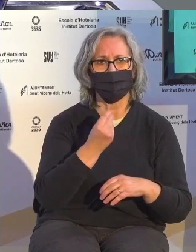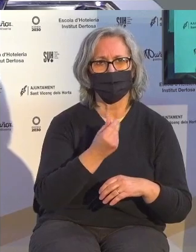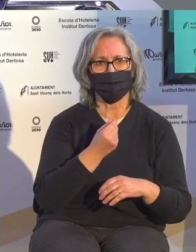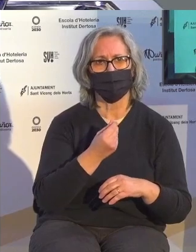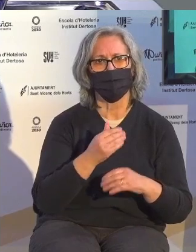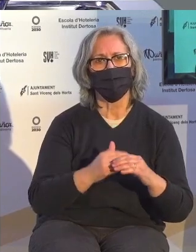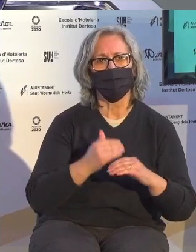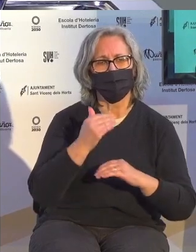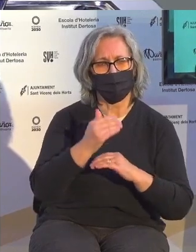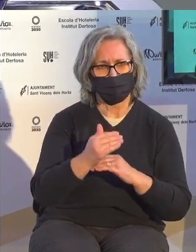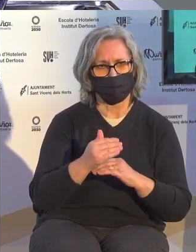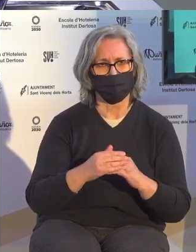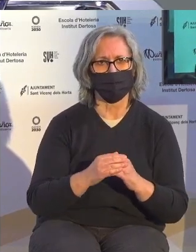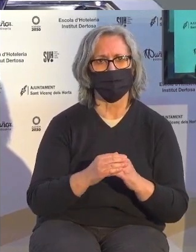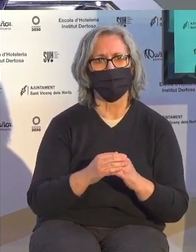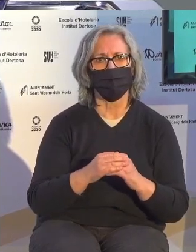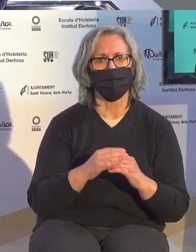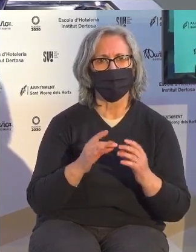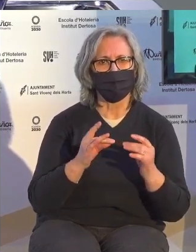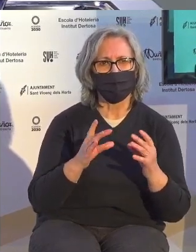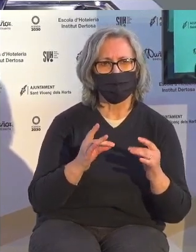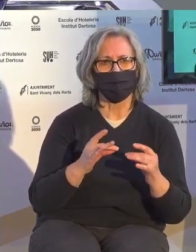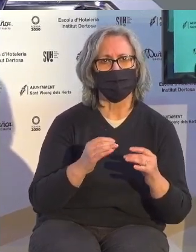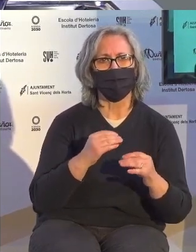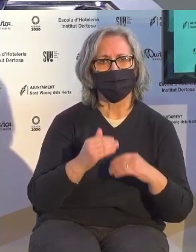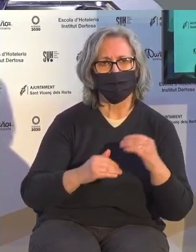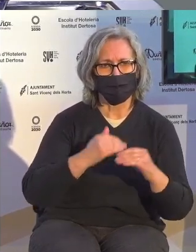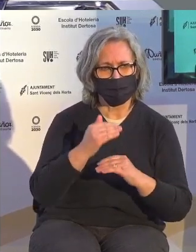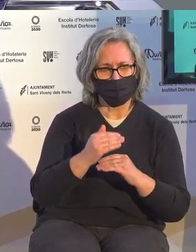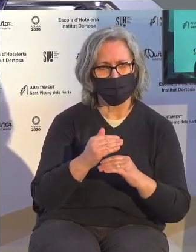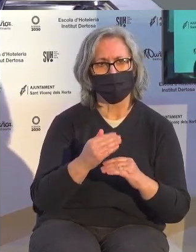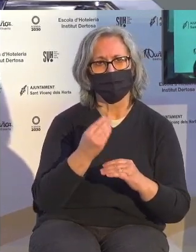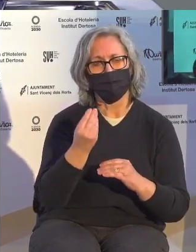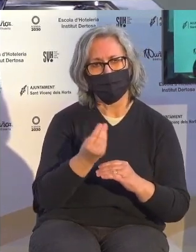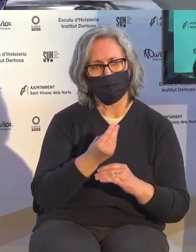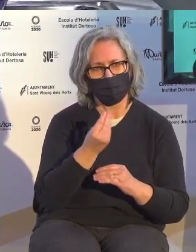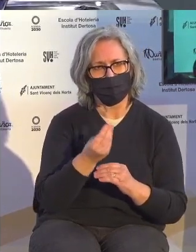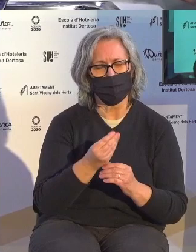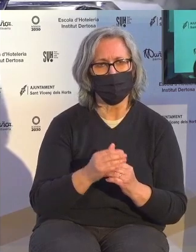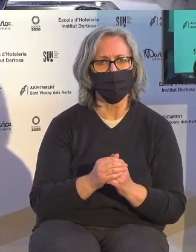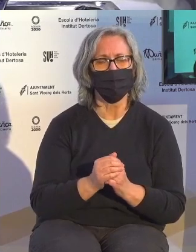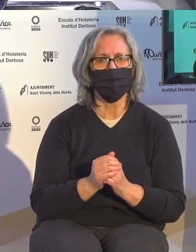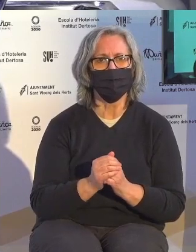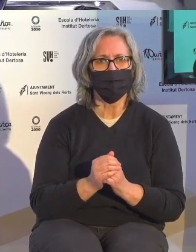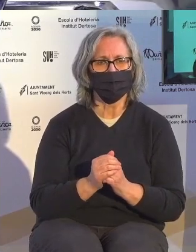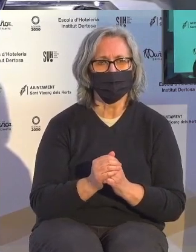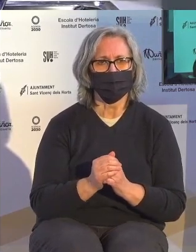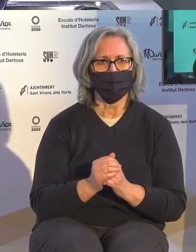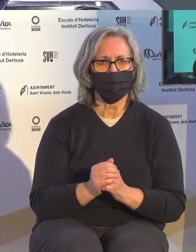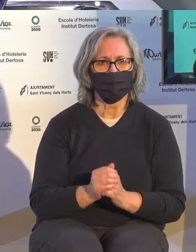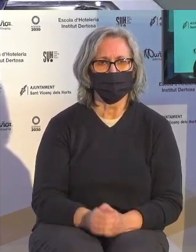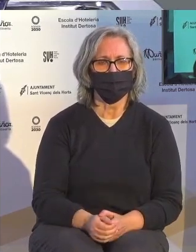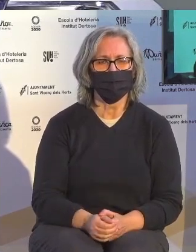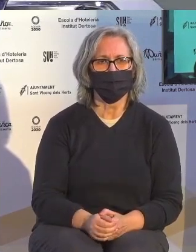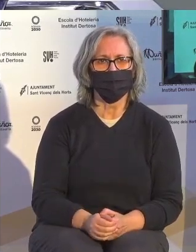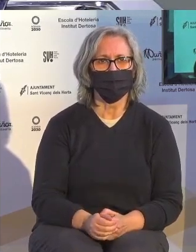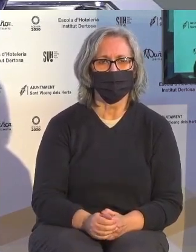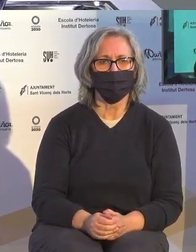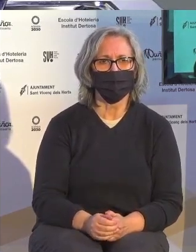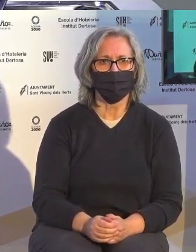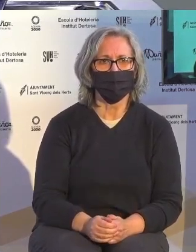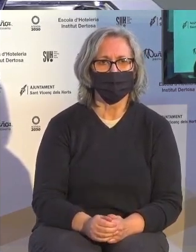una textura más porque vamos a tener una textura muy soft de los merengues italianos